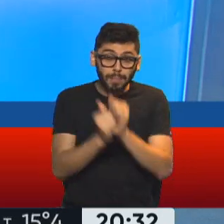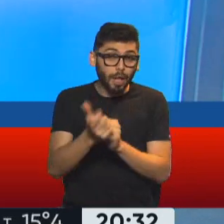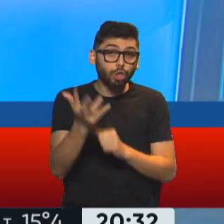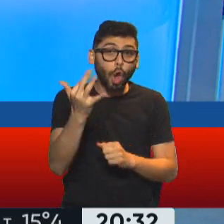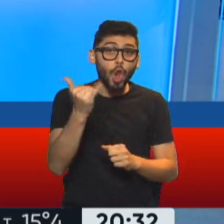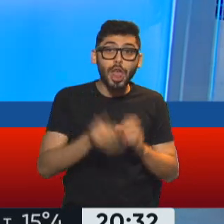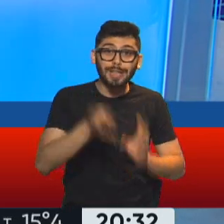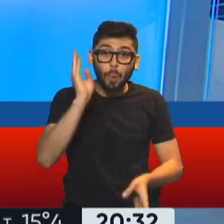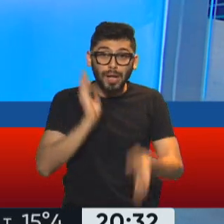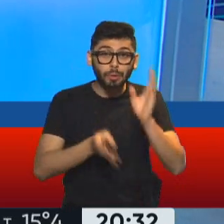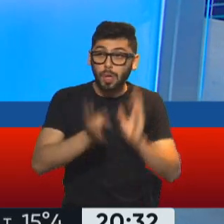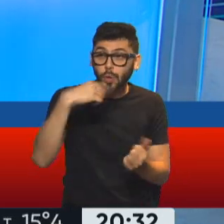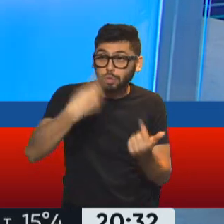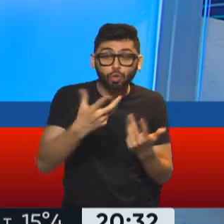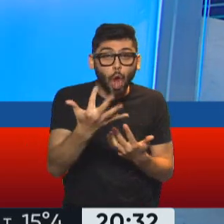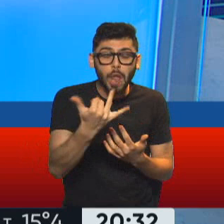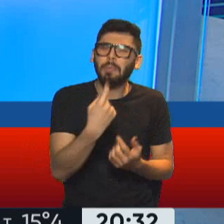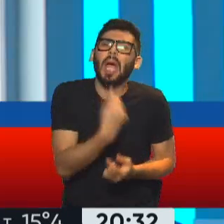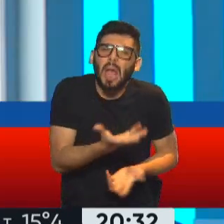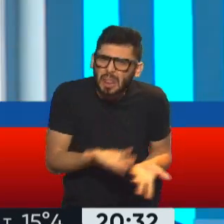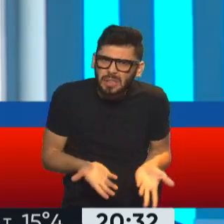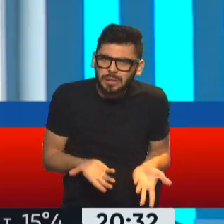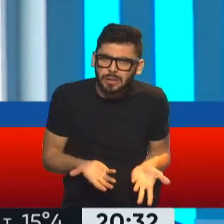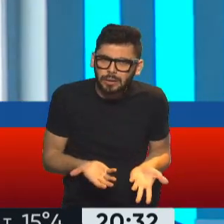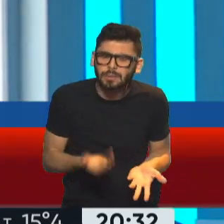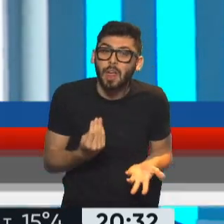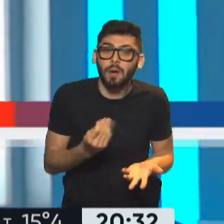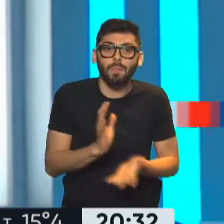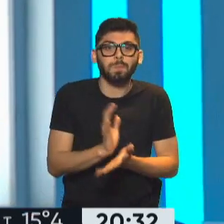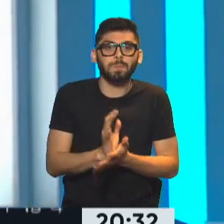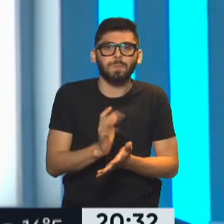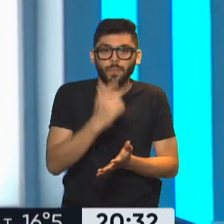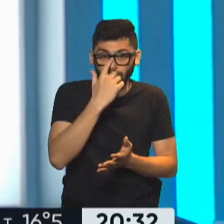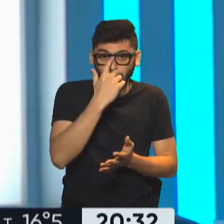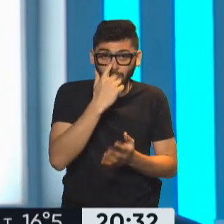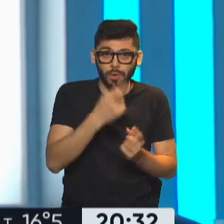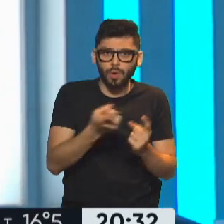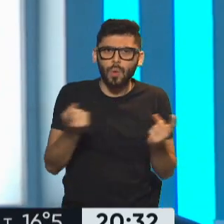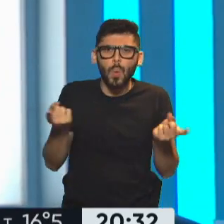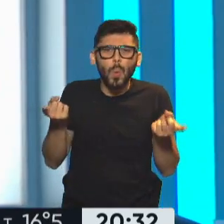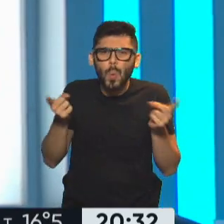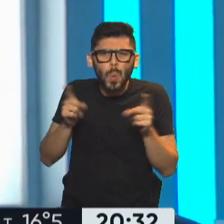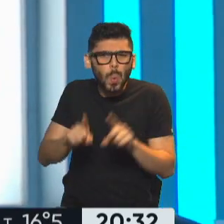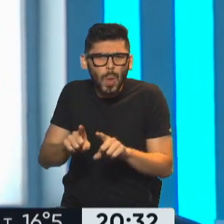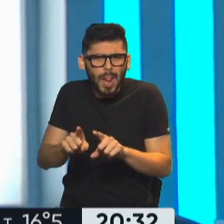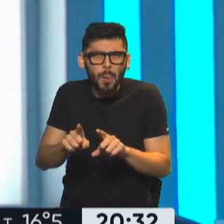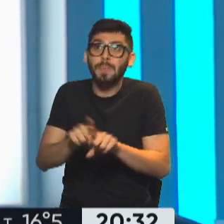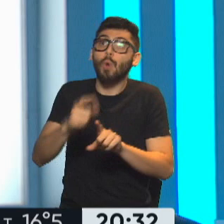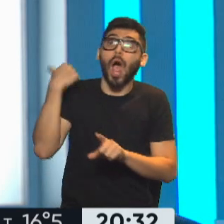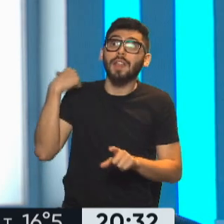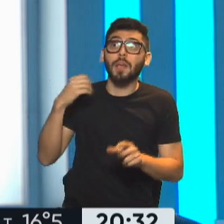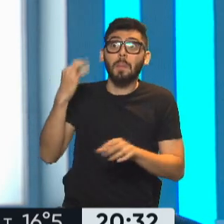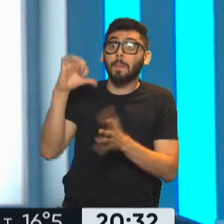días. ¿De qué está hablando? ¿Qué está diciendo? Es como que él regresa con las mismas cosas que llevaron al país al fracaso.